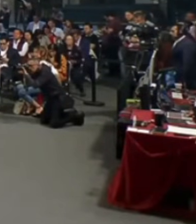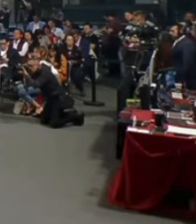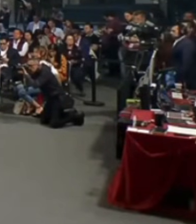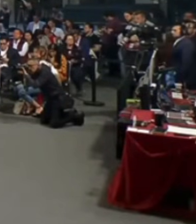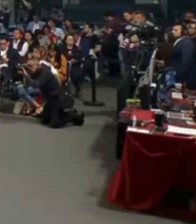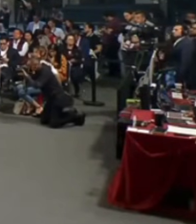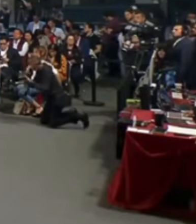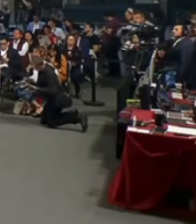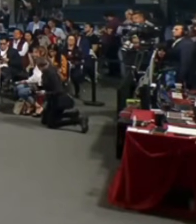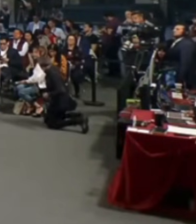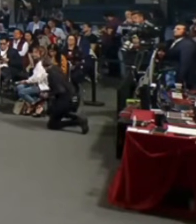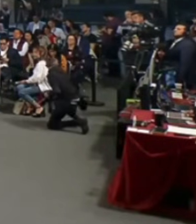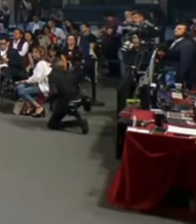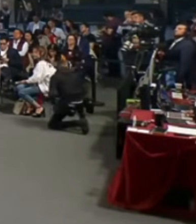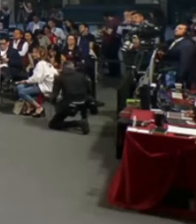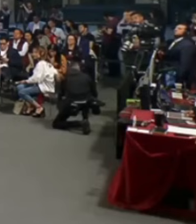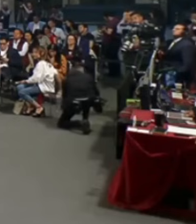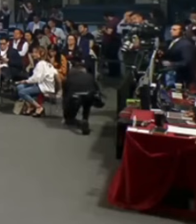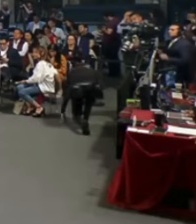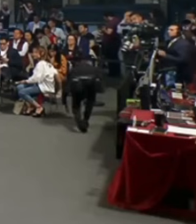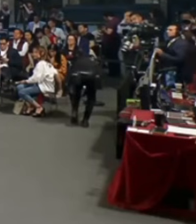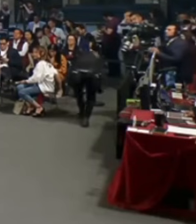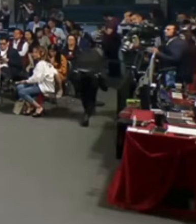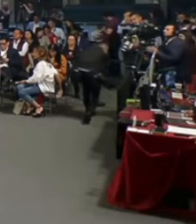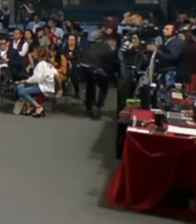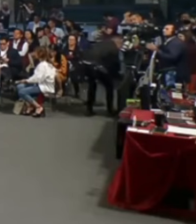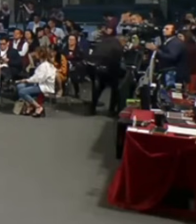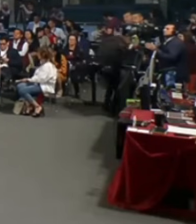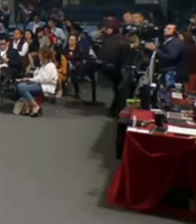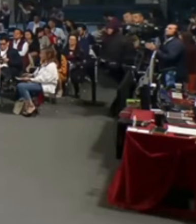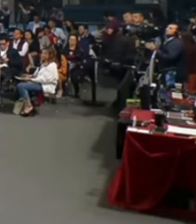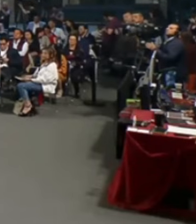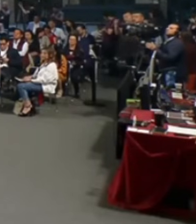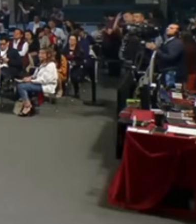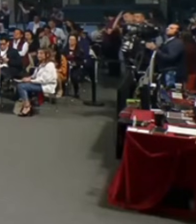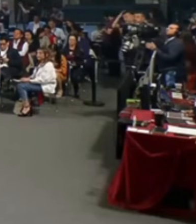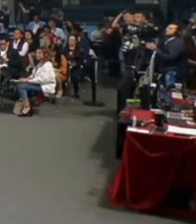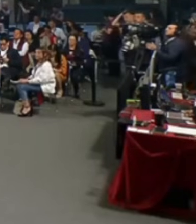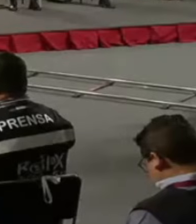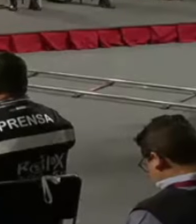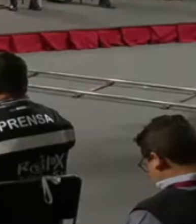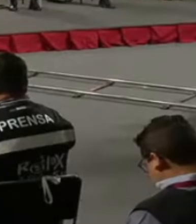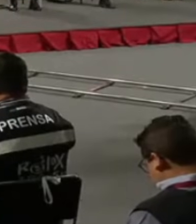mediodía y vamos a